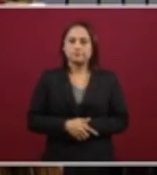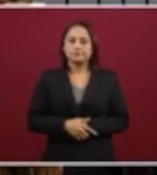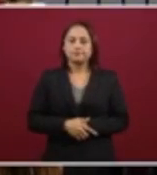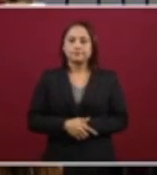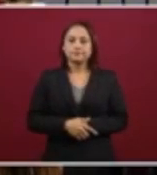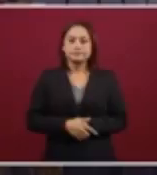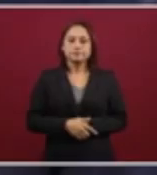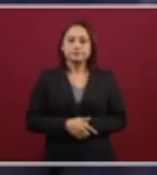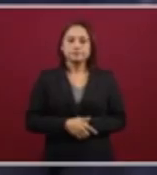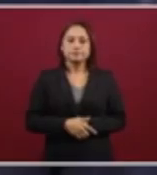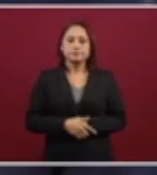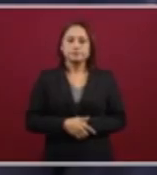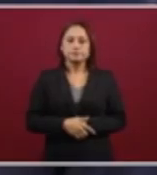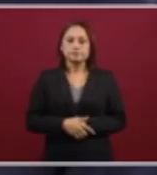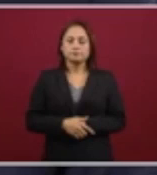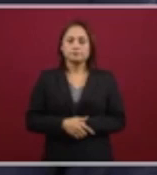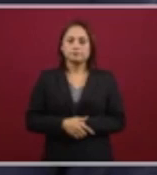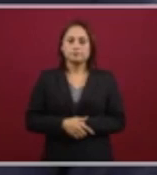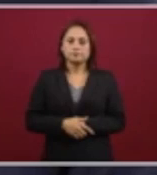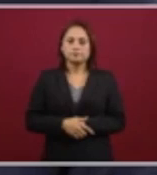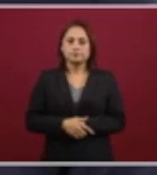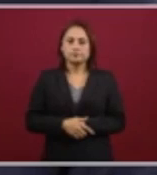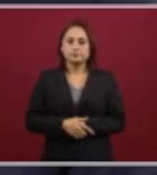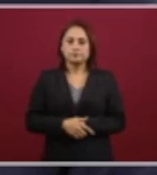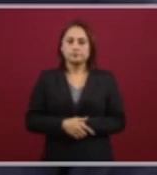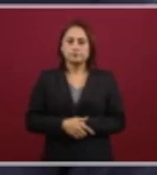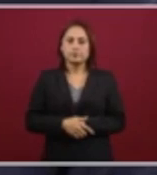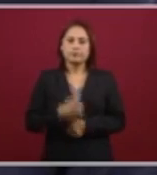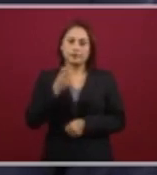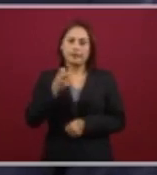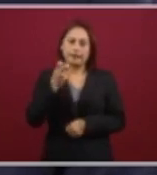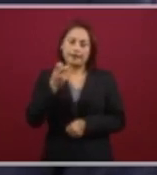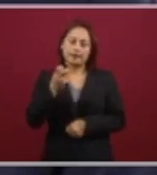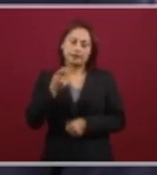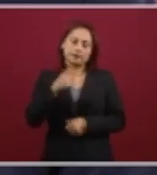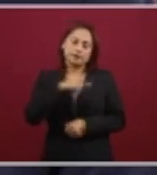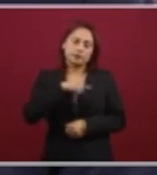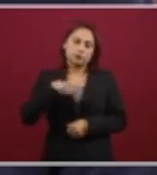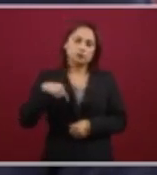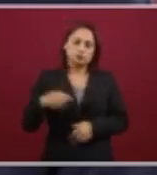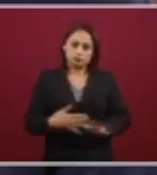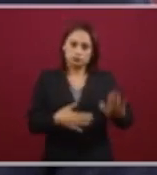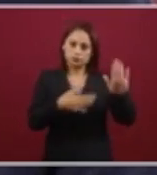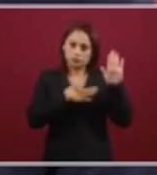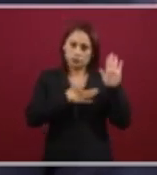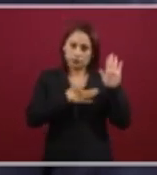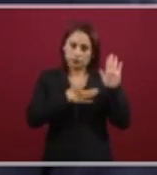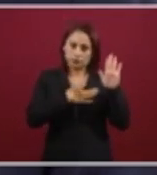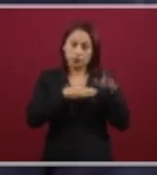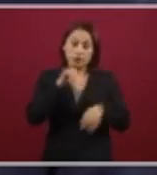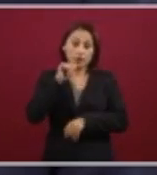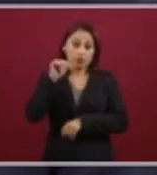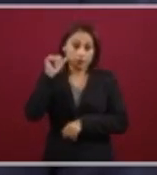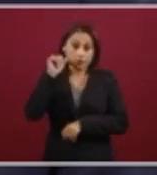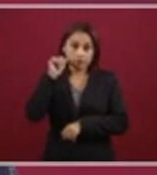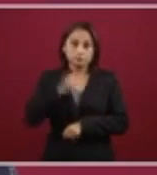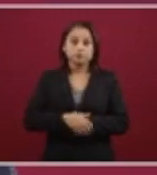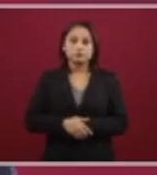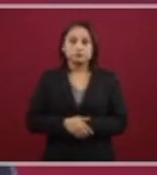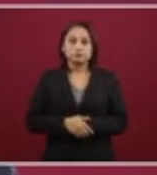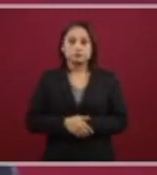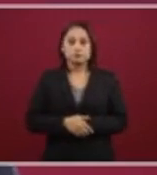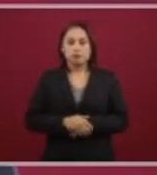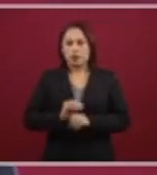Ese es el compromiso que hicimos el día de ayer. Y de manera